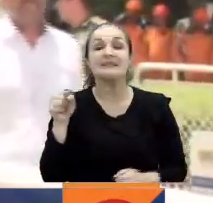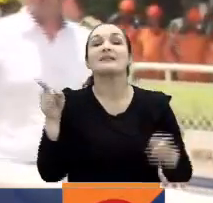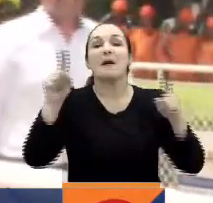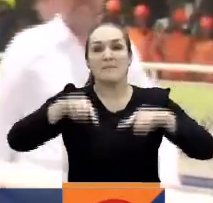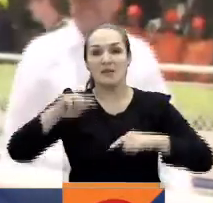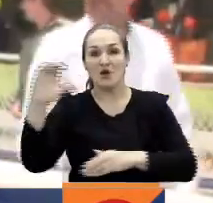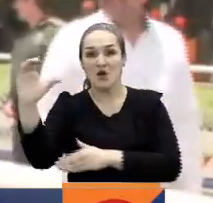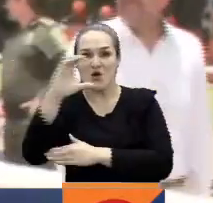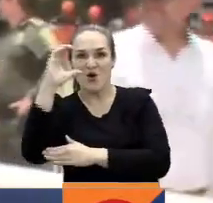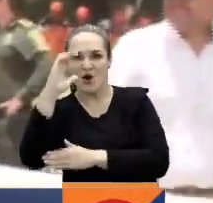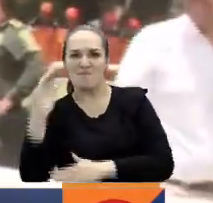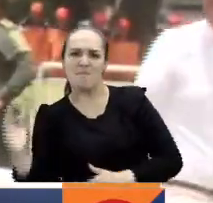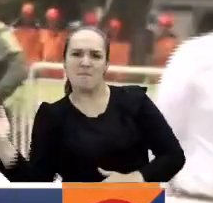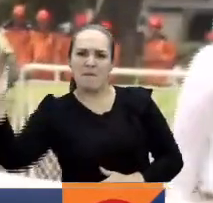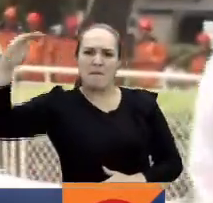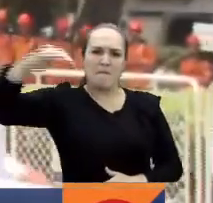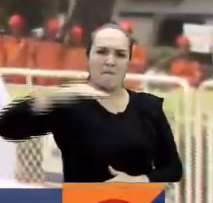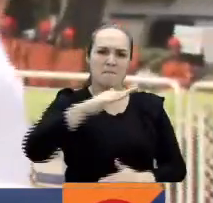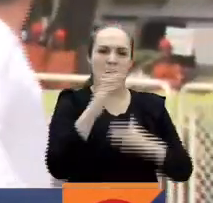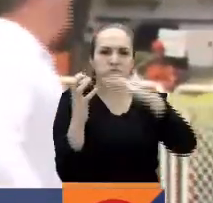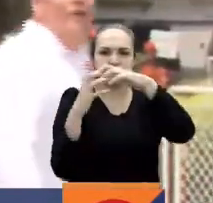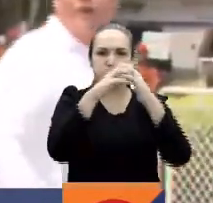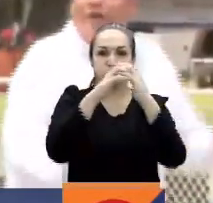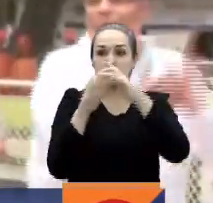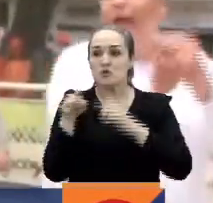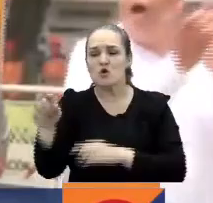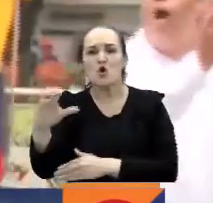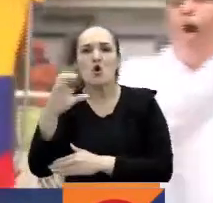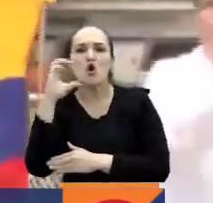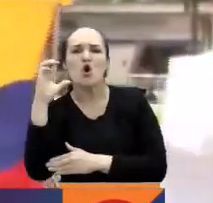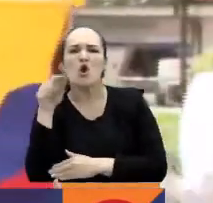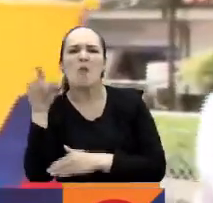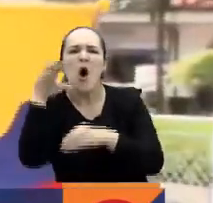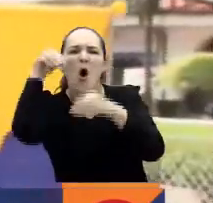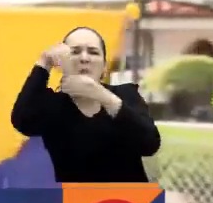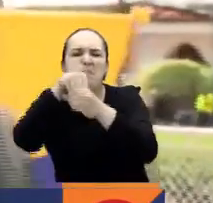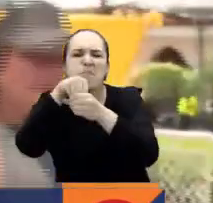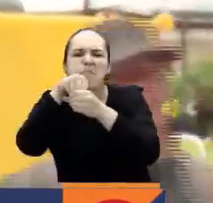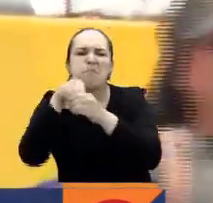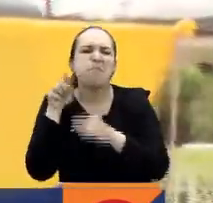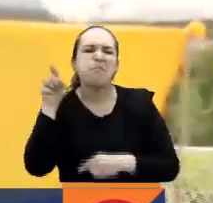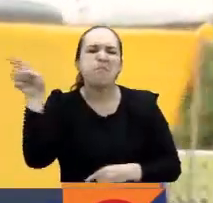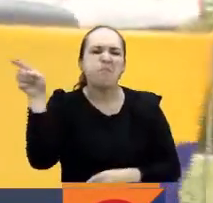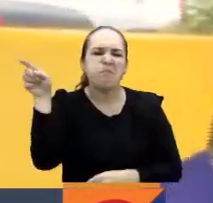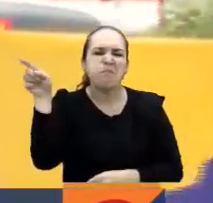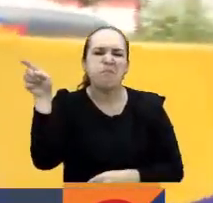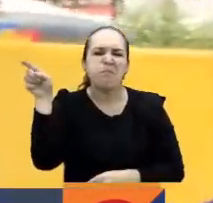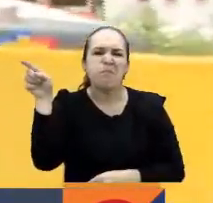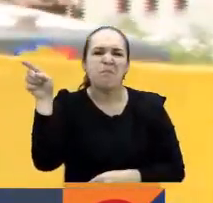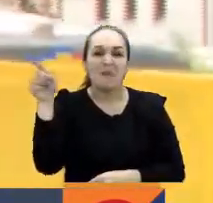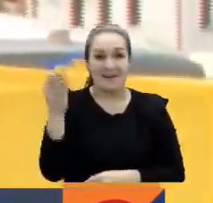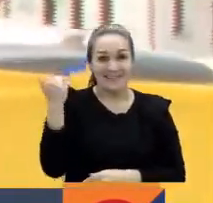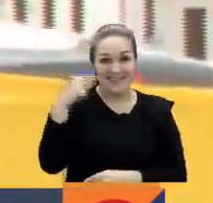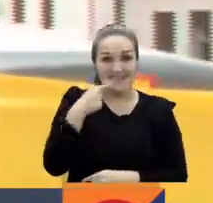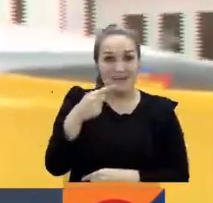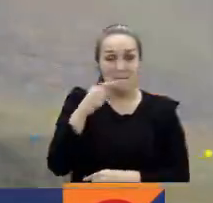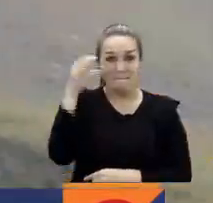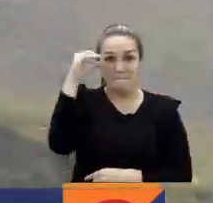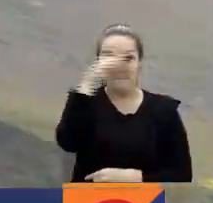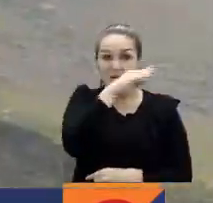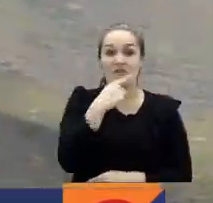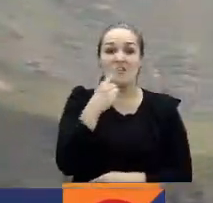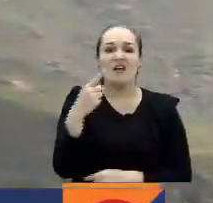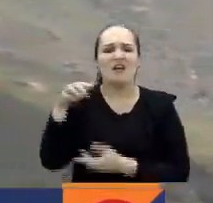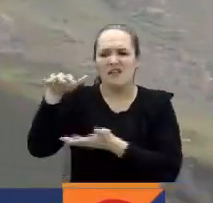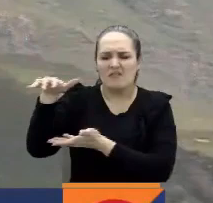camiones por el Puente Internacional Simón Bolívar. El del lado colombiano hacia el lado venezolano, un camión, como ustedes escucharon hace unos minutos al presidente Gustavo Petro, que